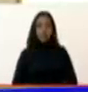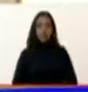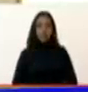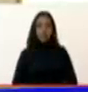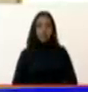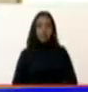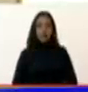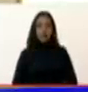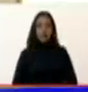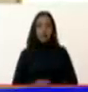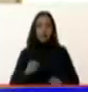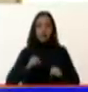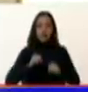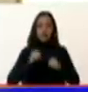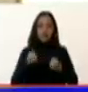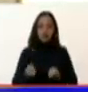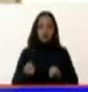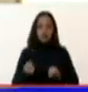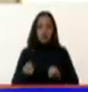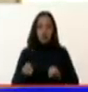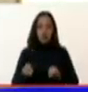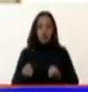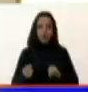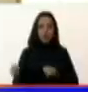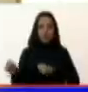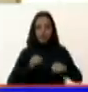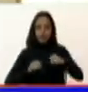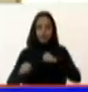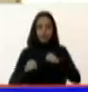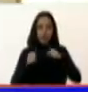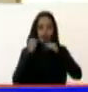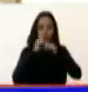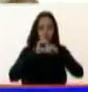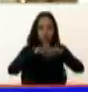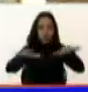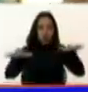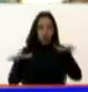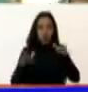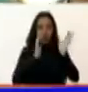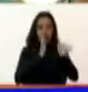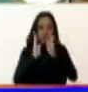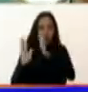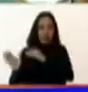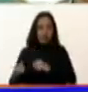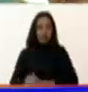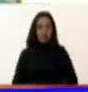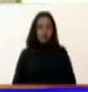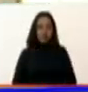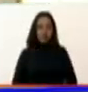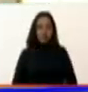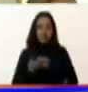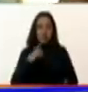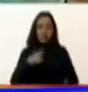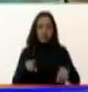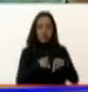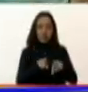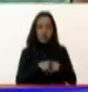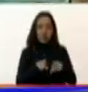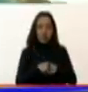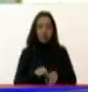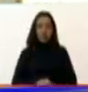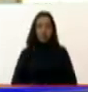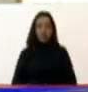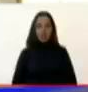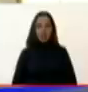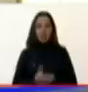Ruptura, agita, propaga y organiza. Se parece mucho a la consigna que ustedes acaban de lanzar. ¿Cómo es la